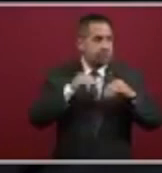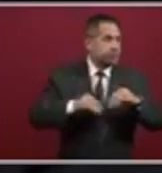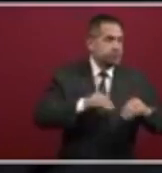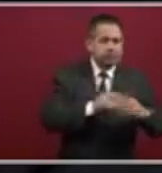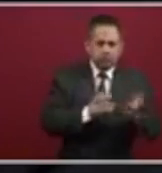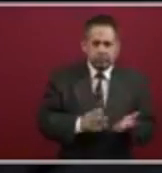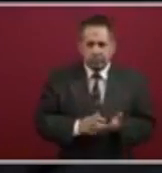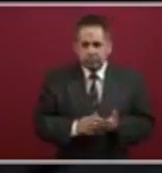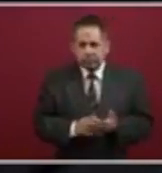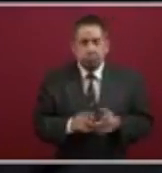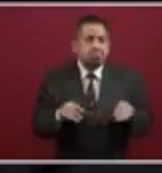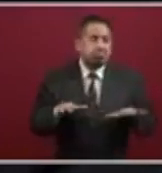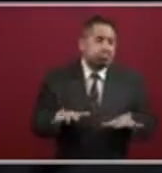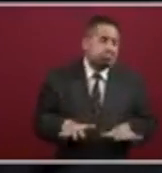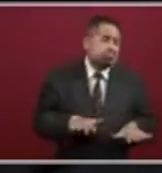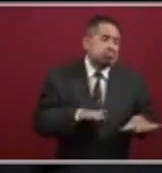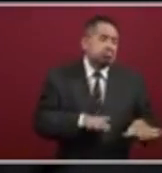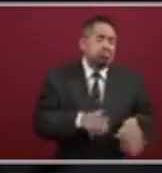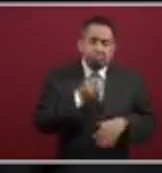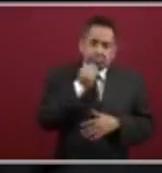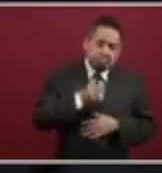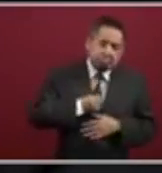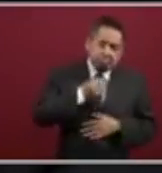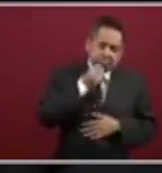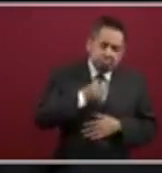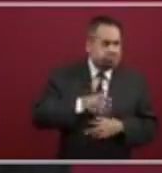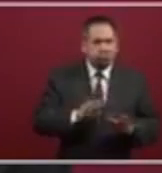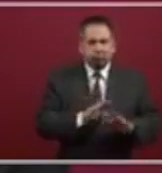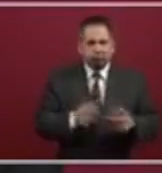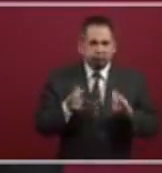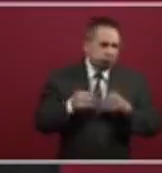que no hay inmovilismo, que